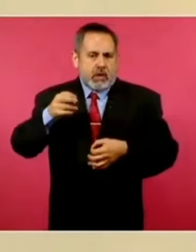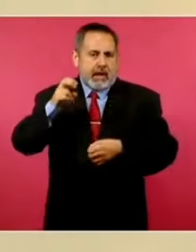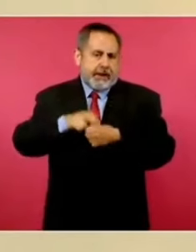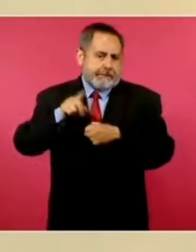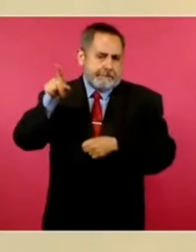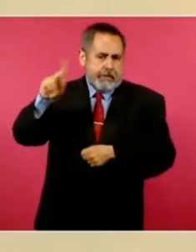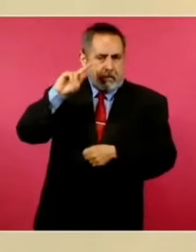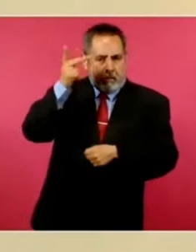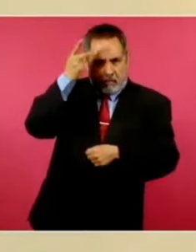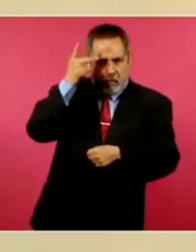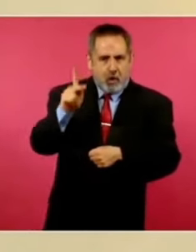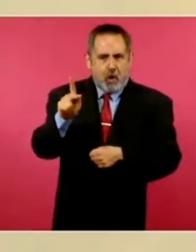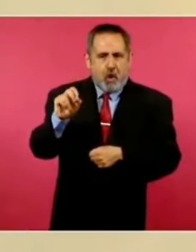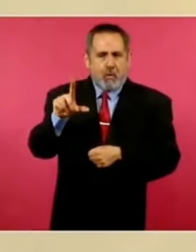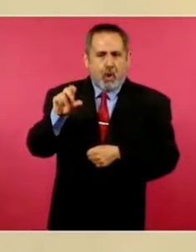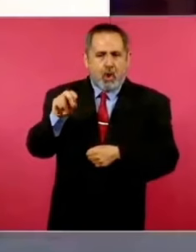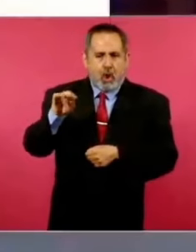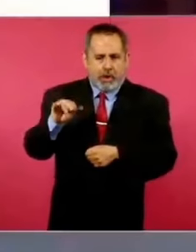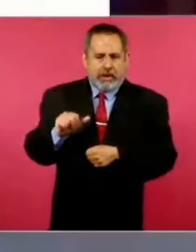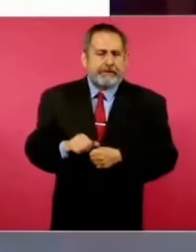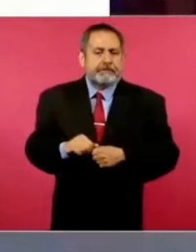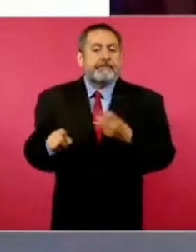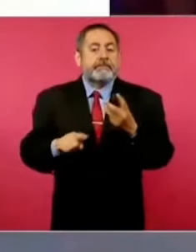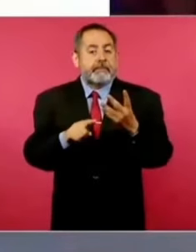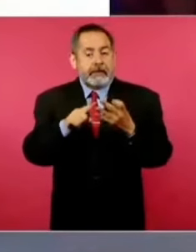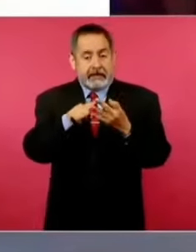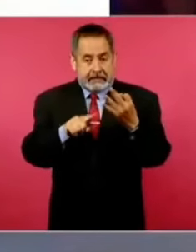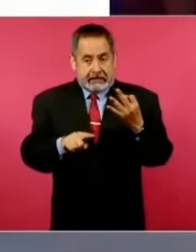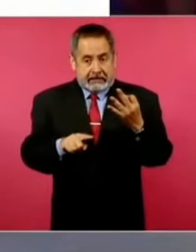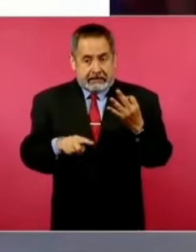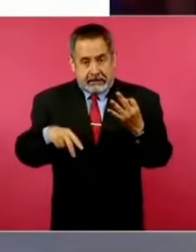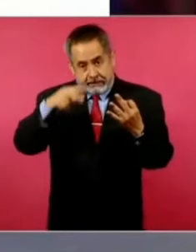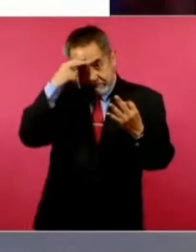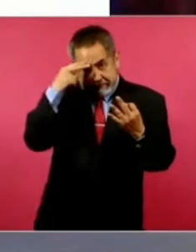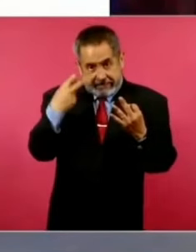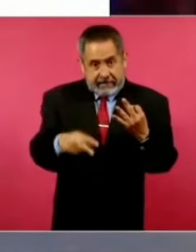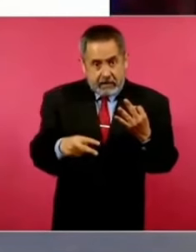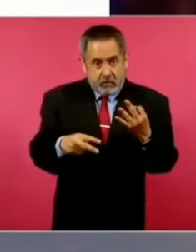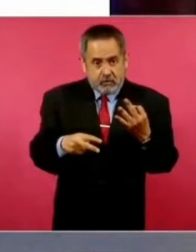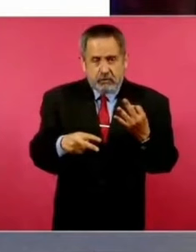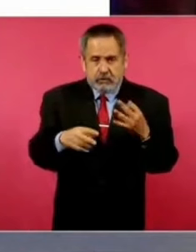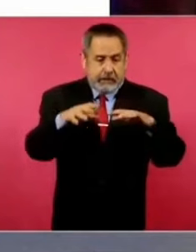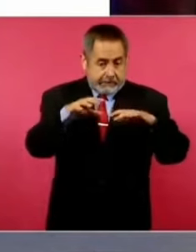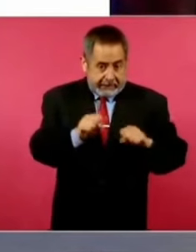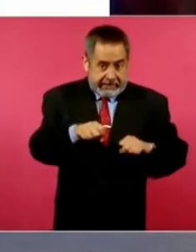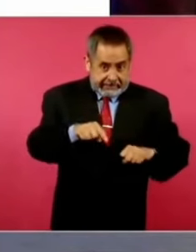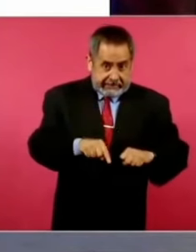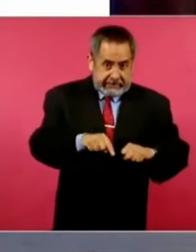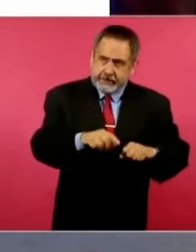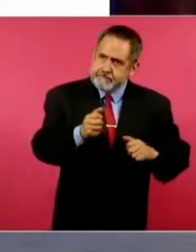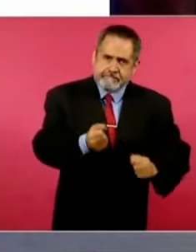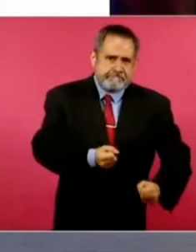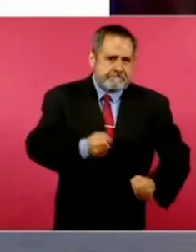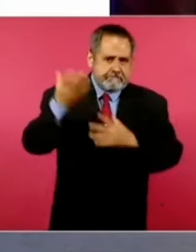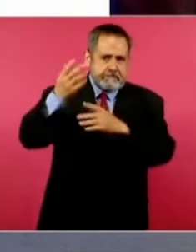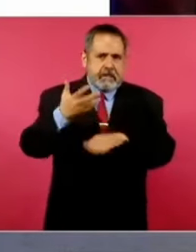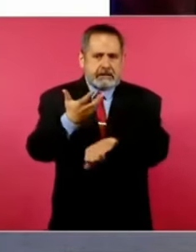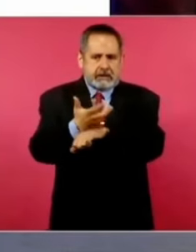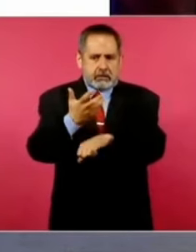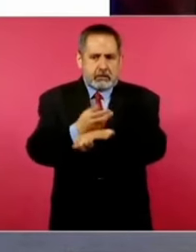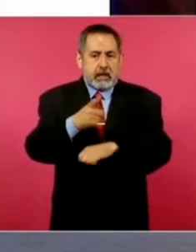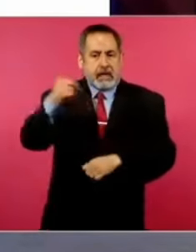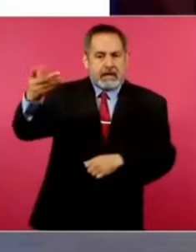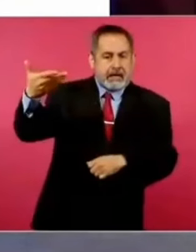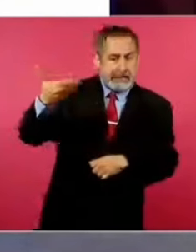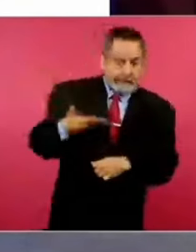de Polonia y tres ciudadanos eh mexicanos extraditados a los Estados Unidos por eh requeridos por